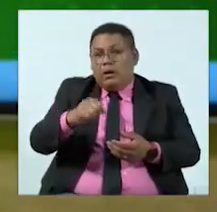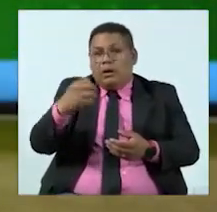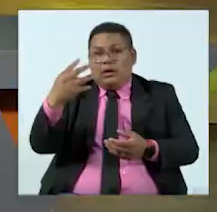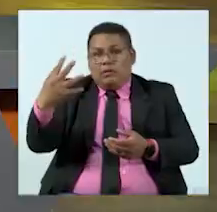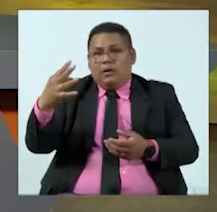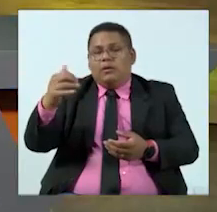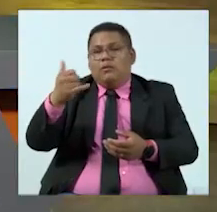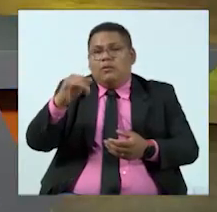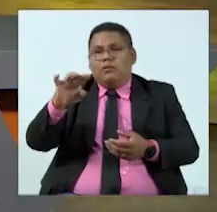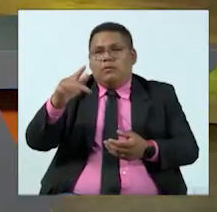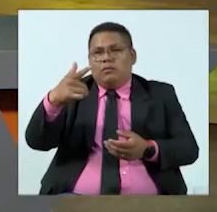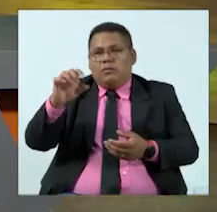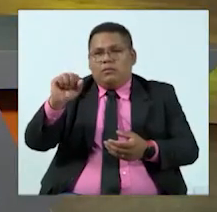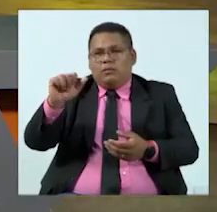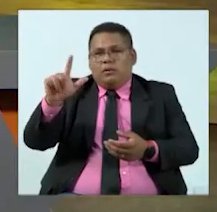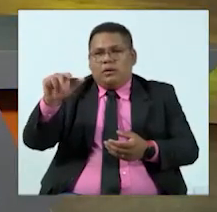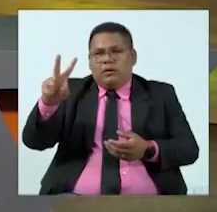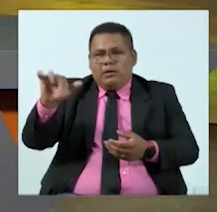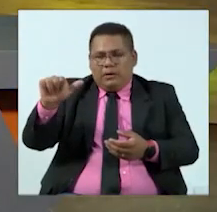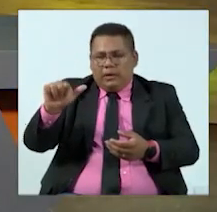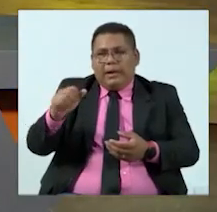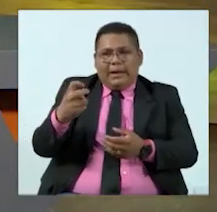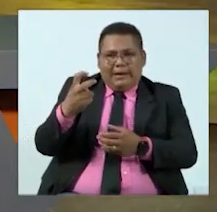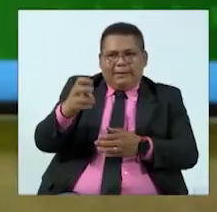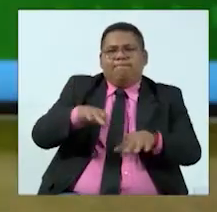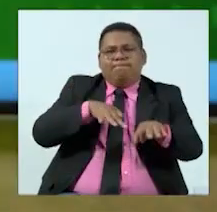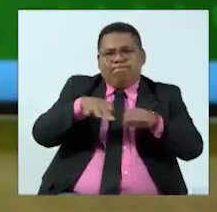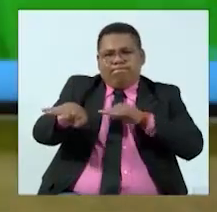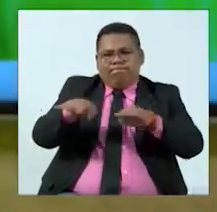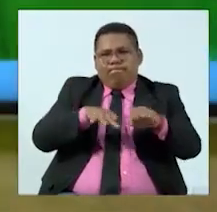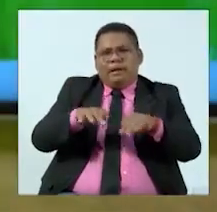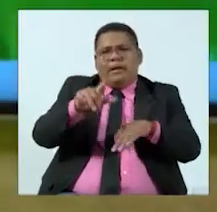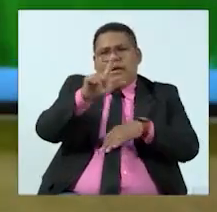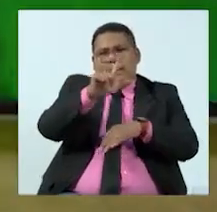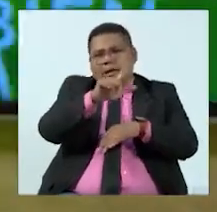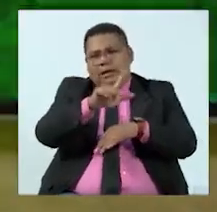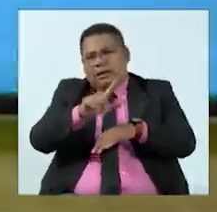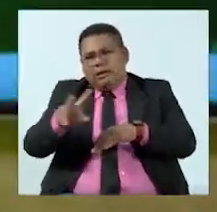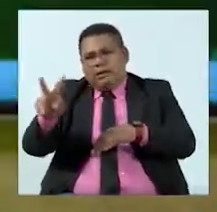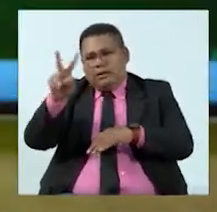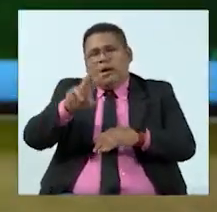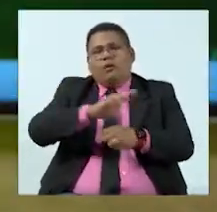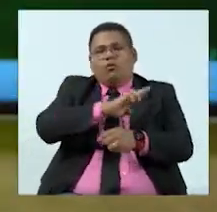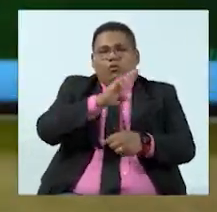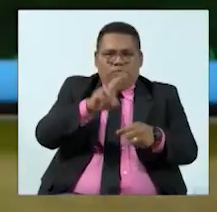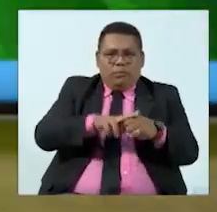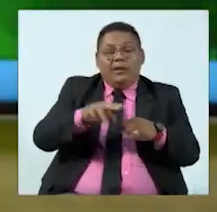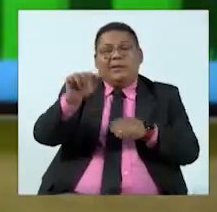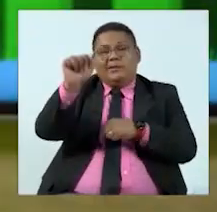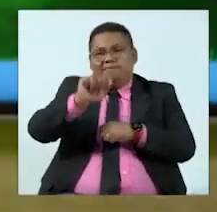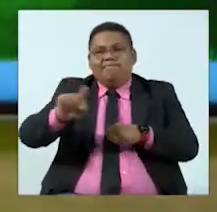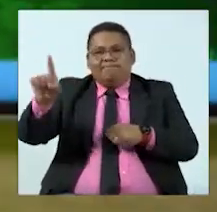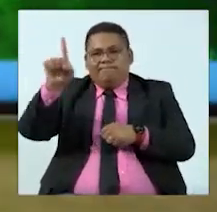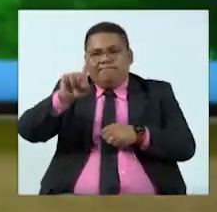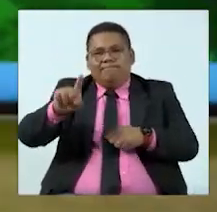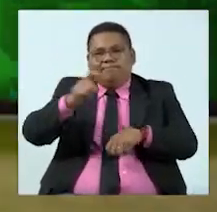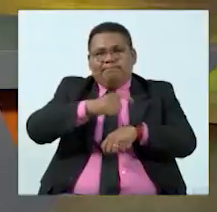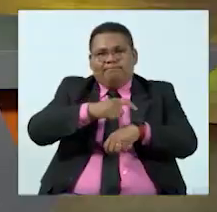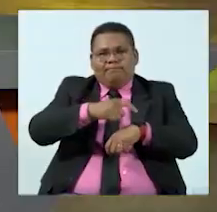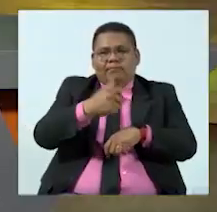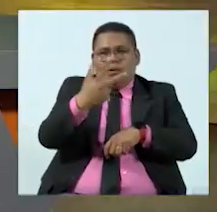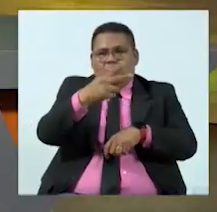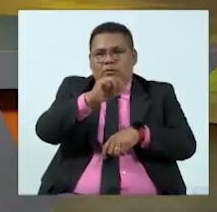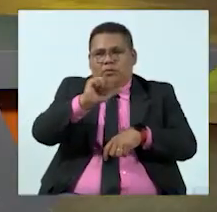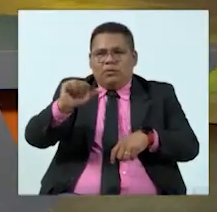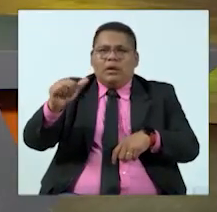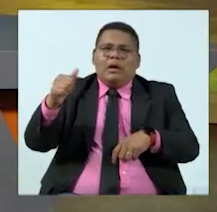el yugoslavia Okay y y esos trabajan el de lunes a viernes de manera regular y sábados y domingos tiene un horario de 8 a